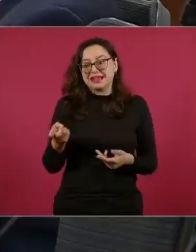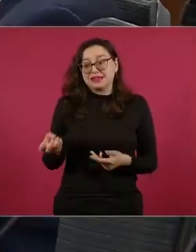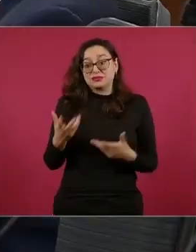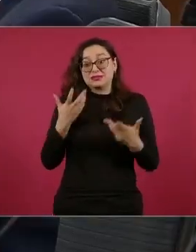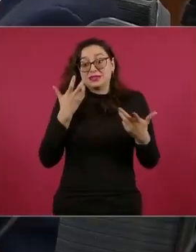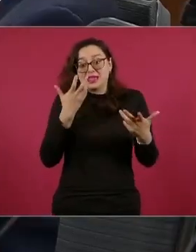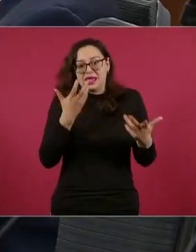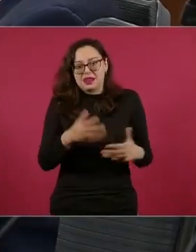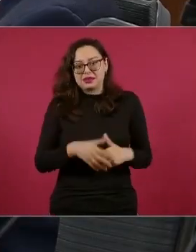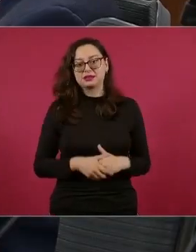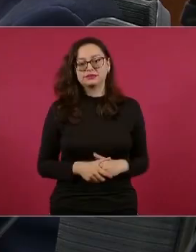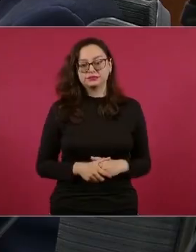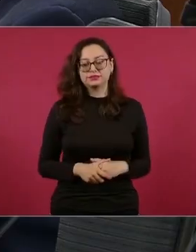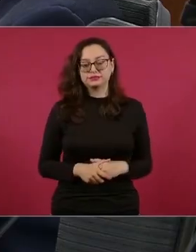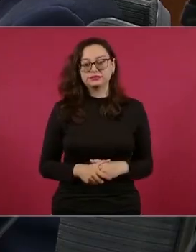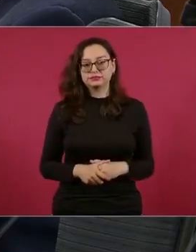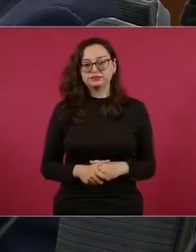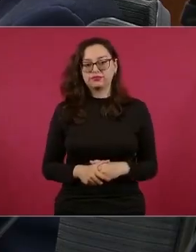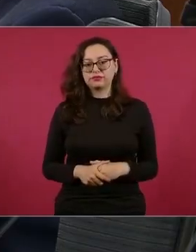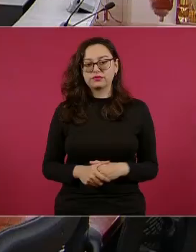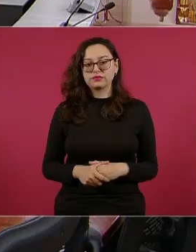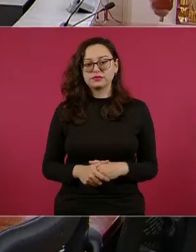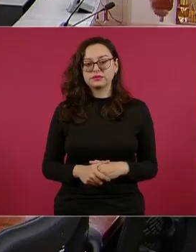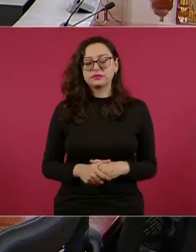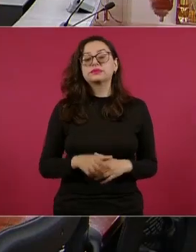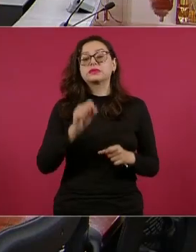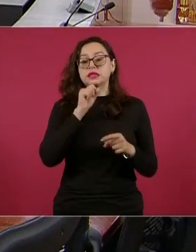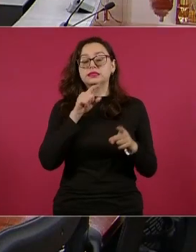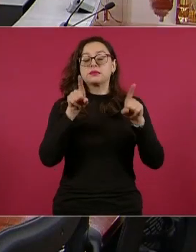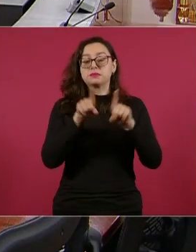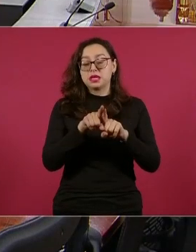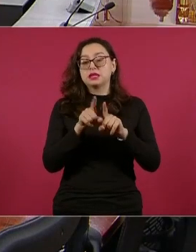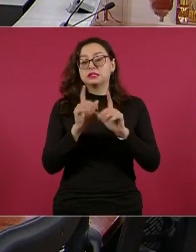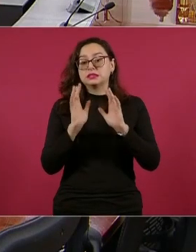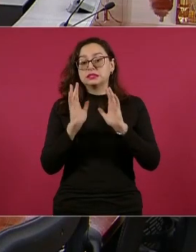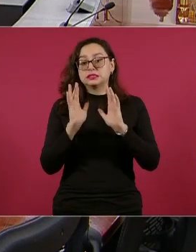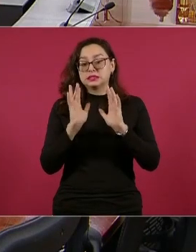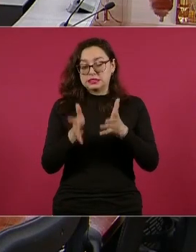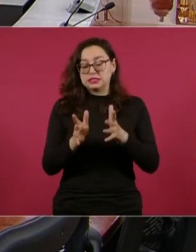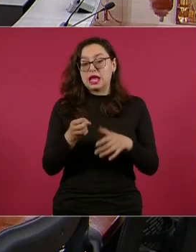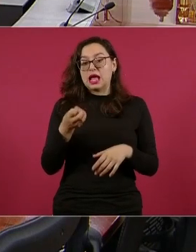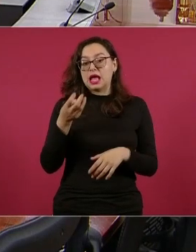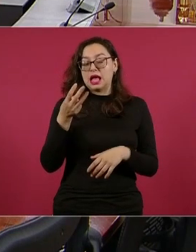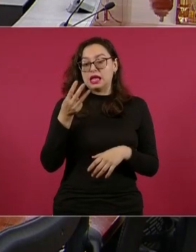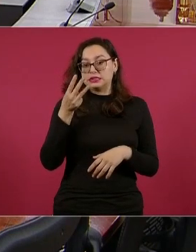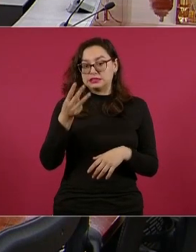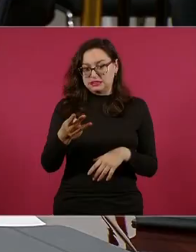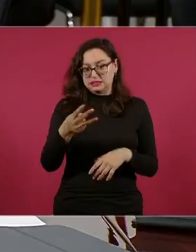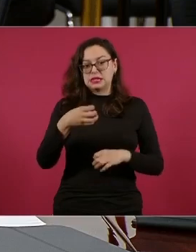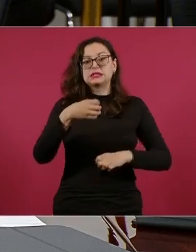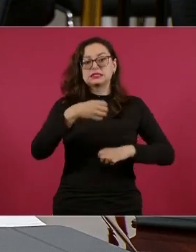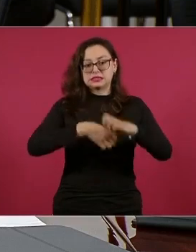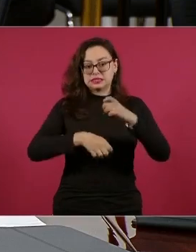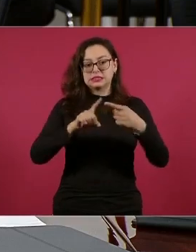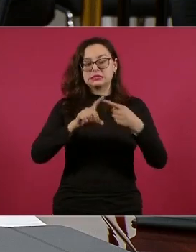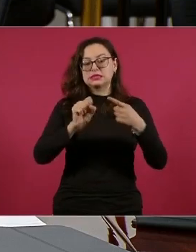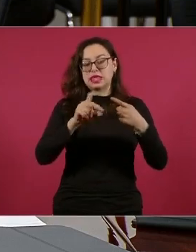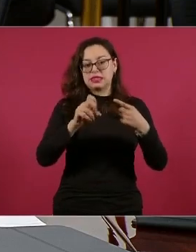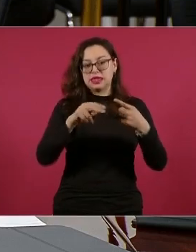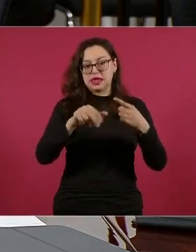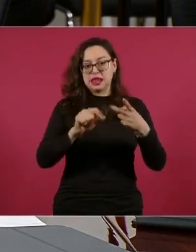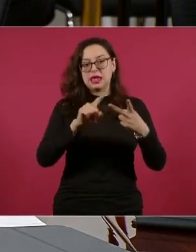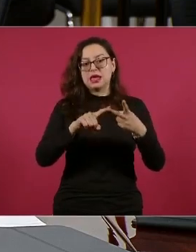más quieren, ellos desean volver. Y tenemos ahí presencia los tres consulados, ya está la SEDENA, está